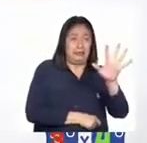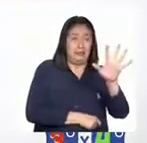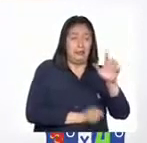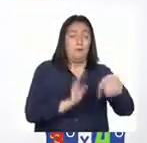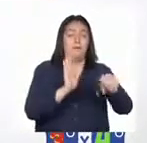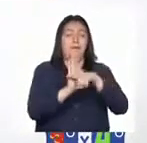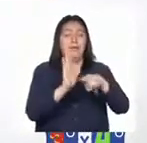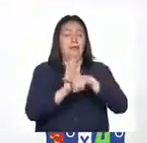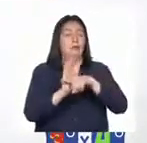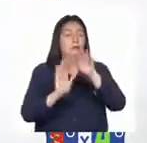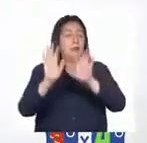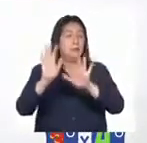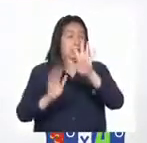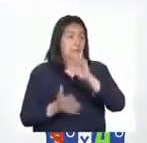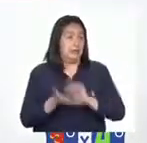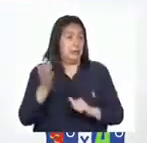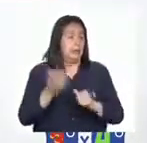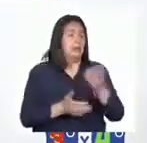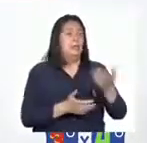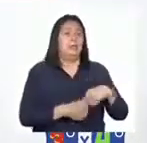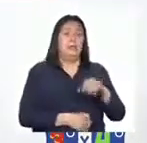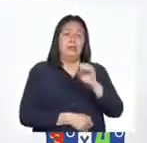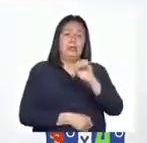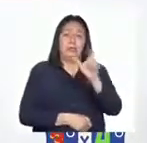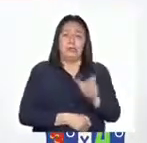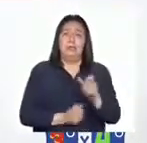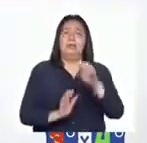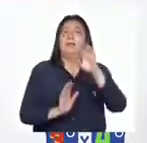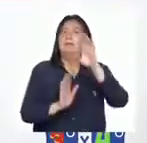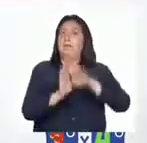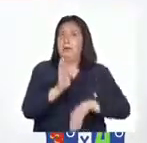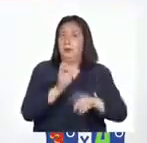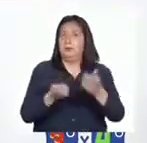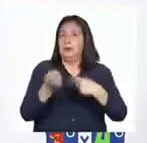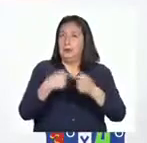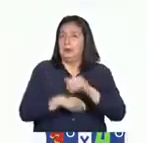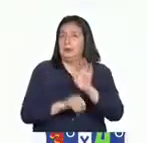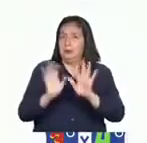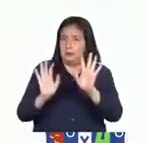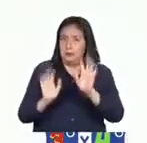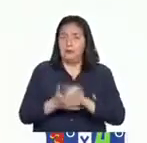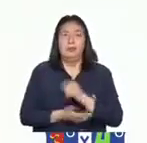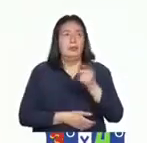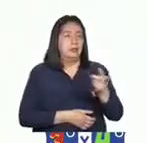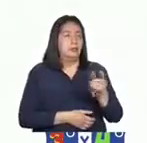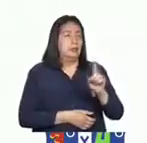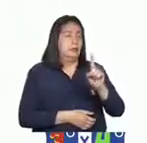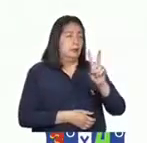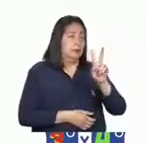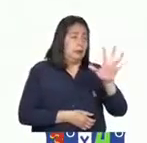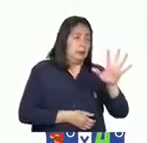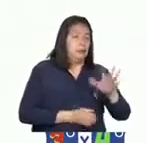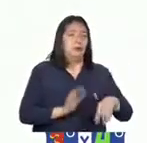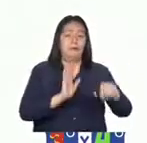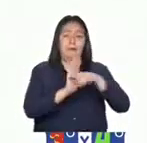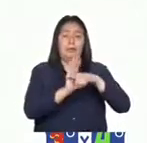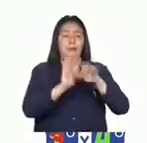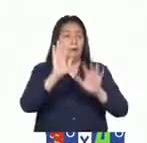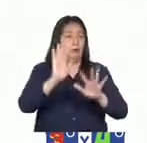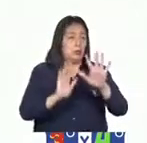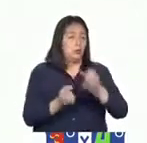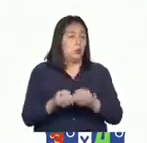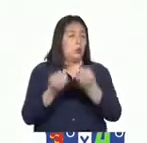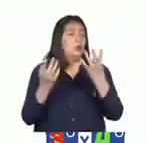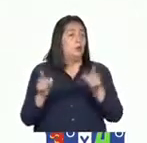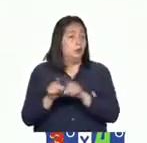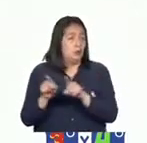125 menos 15, ya que Sisa vendió 15 fajas menos que Quilla. 125 menos 15